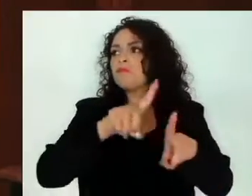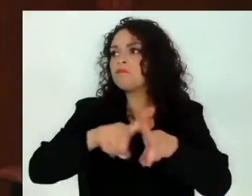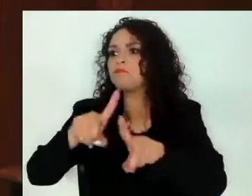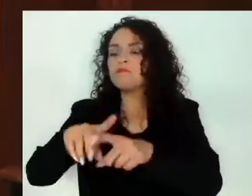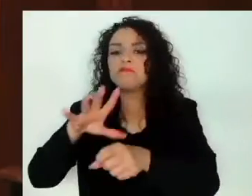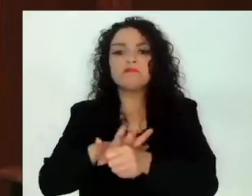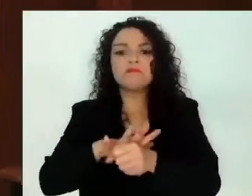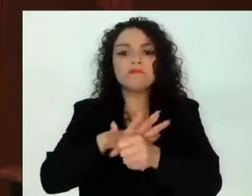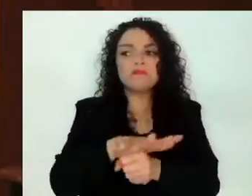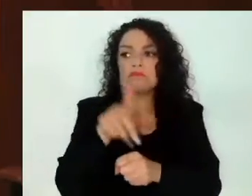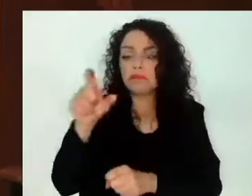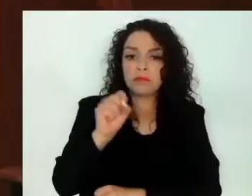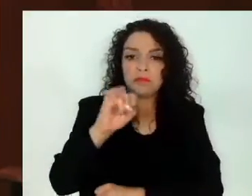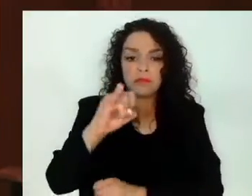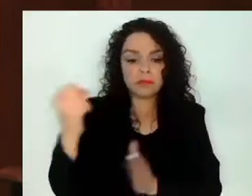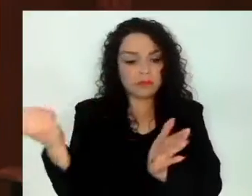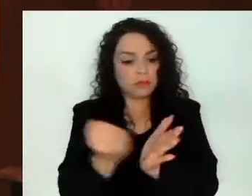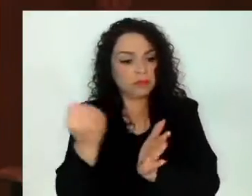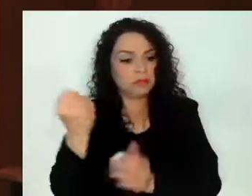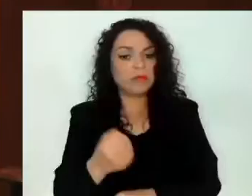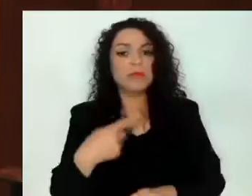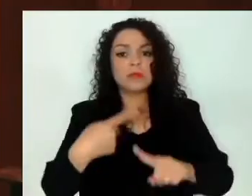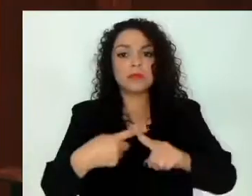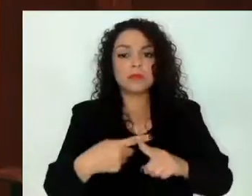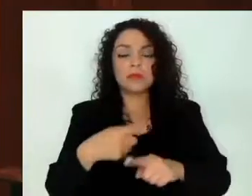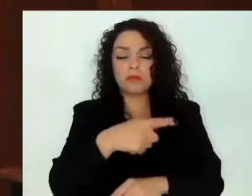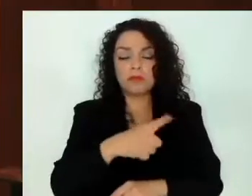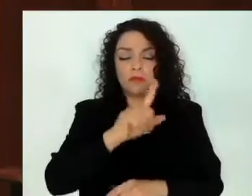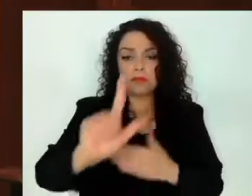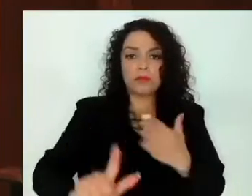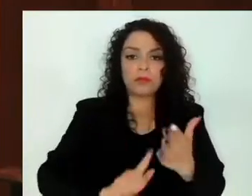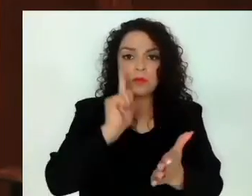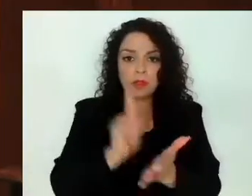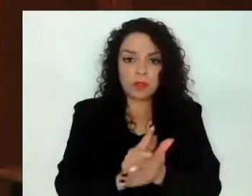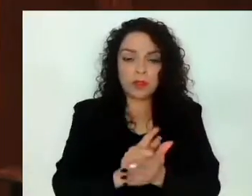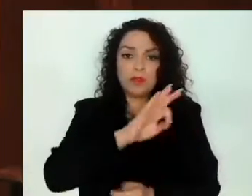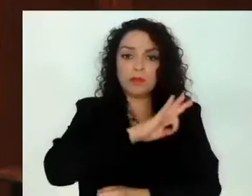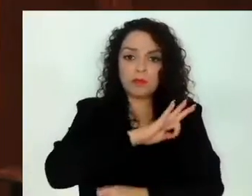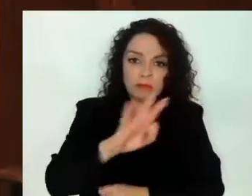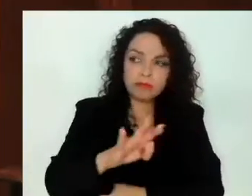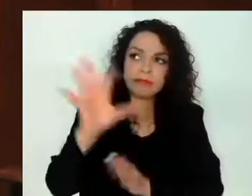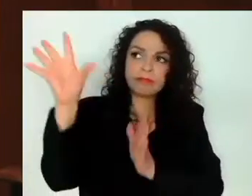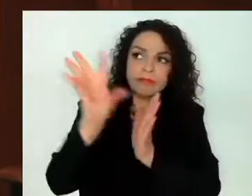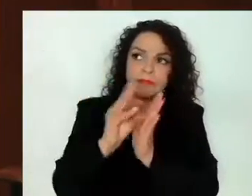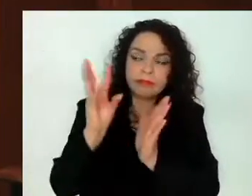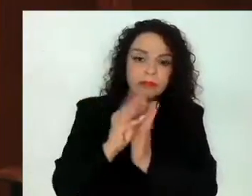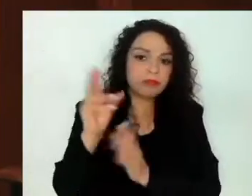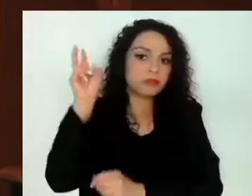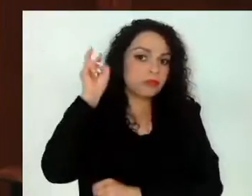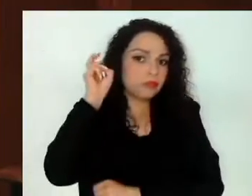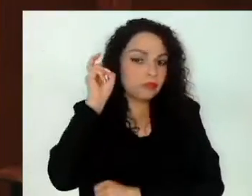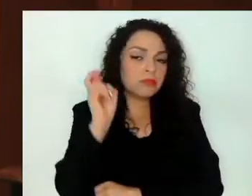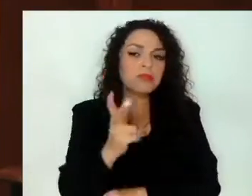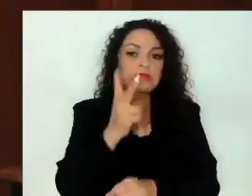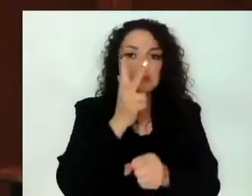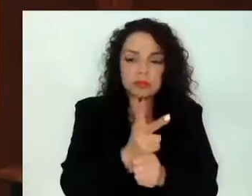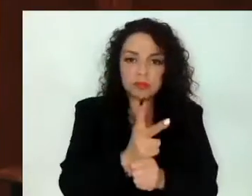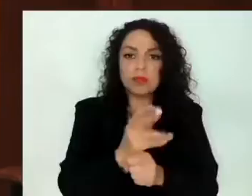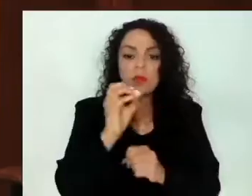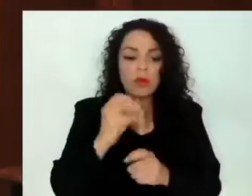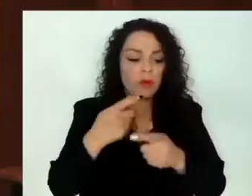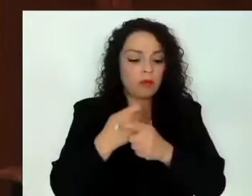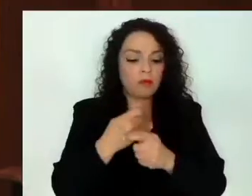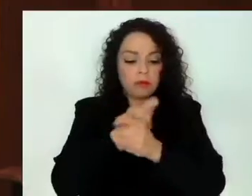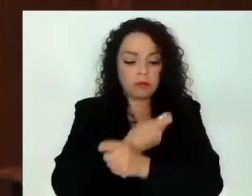supuestos autorizados por la ley, audiograve, comercialice, comparta, difunda, distribuye,